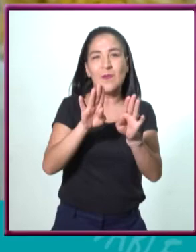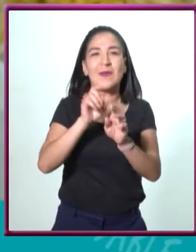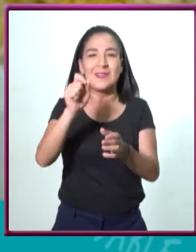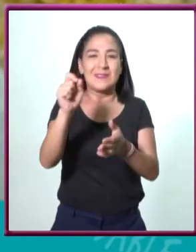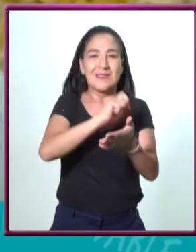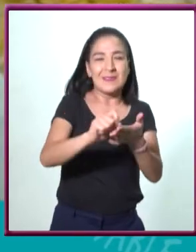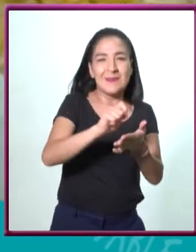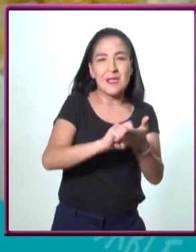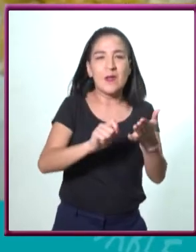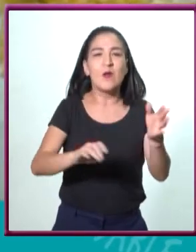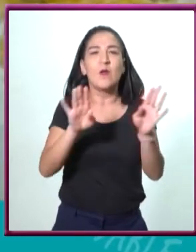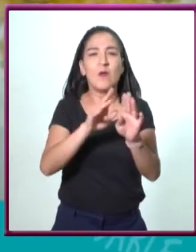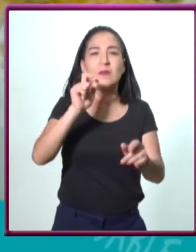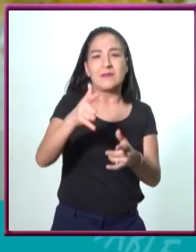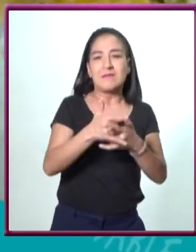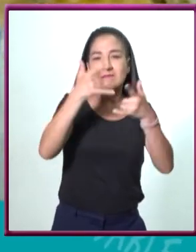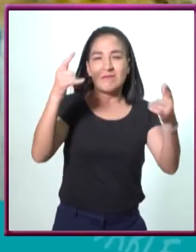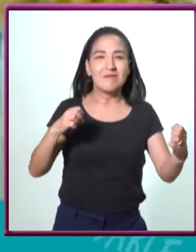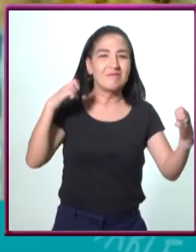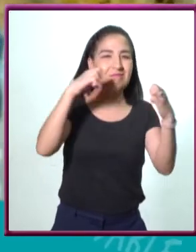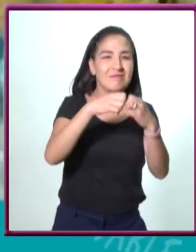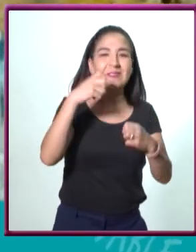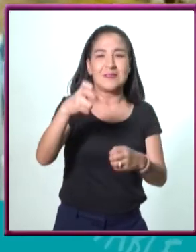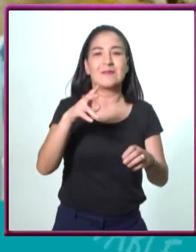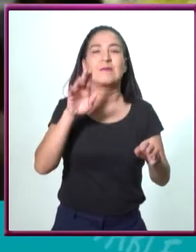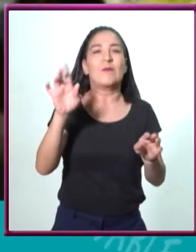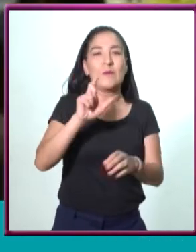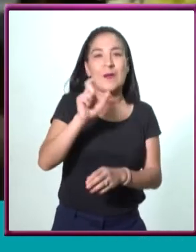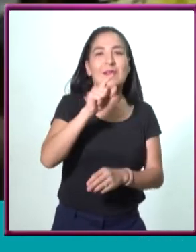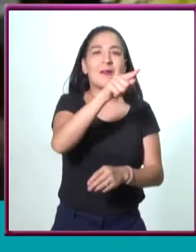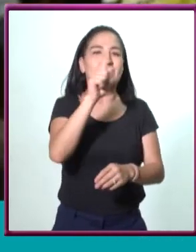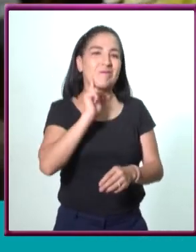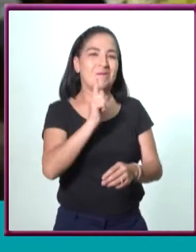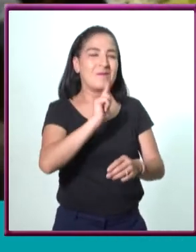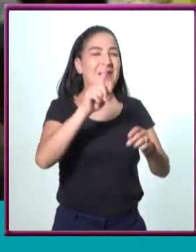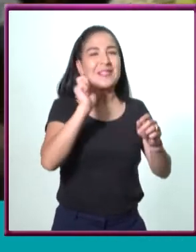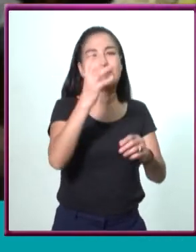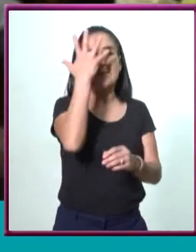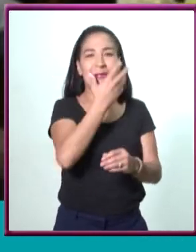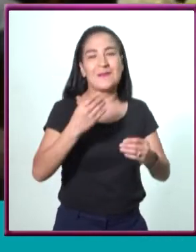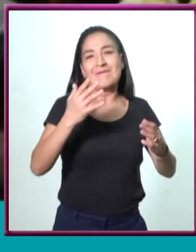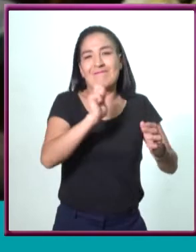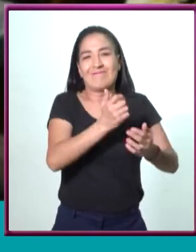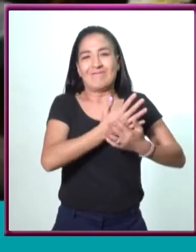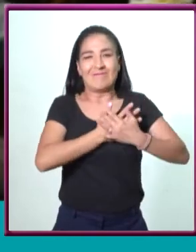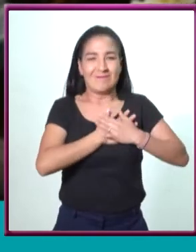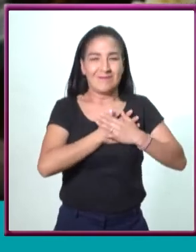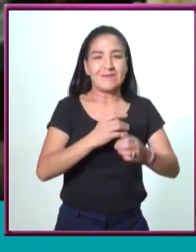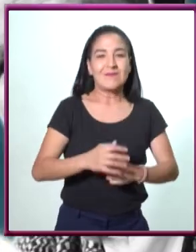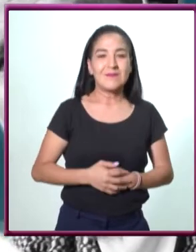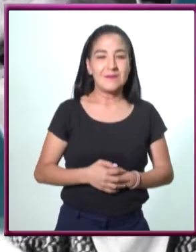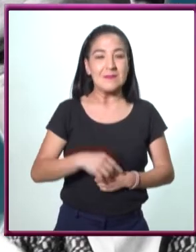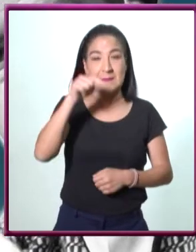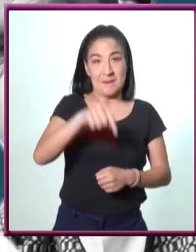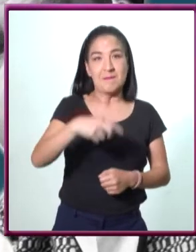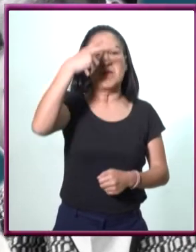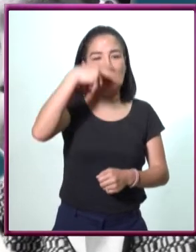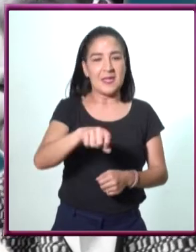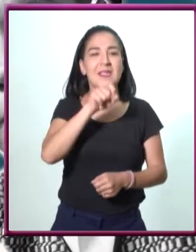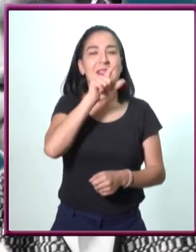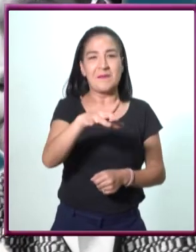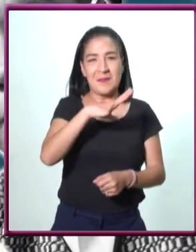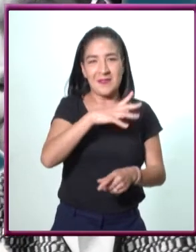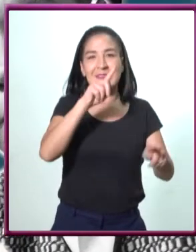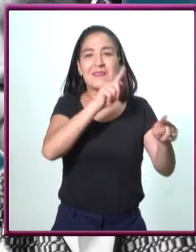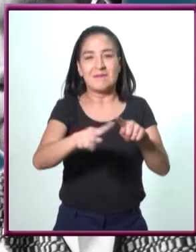Fitzgerald, engaña a todos sobre su origen y su fortuna con tal de ganarse el amor de la atractiva Daisy Buchanan. En México